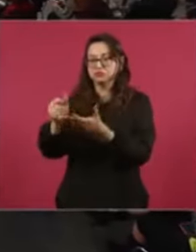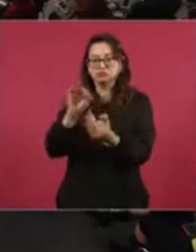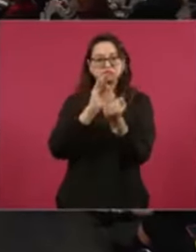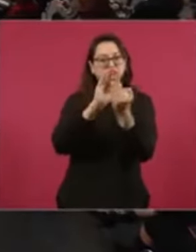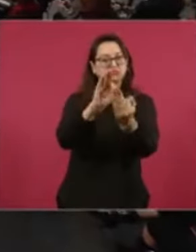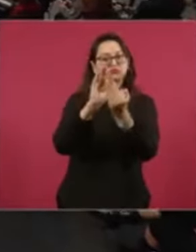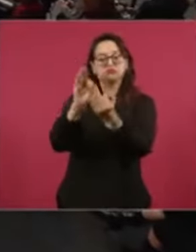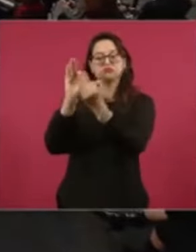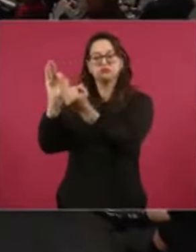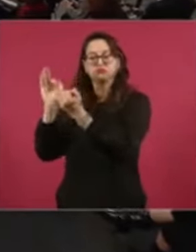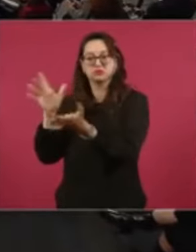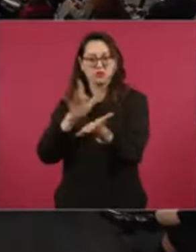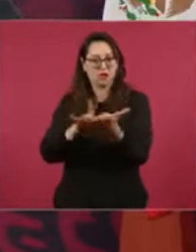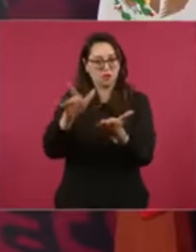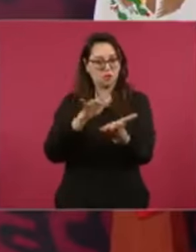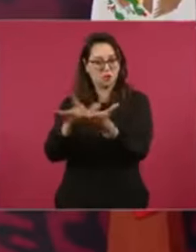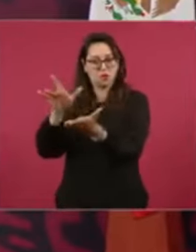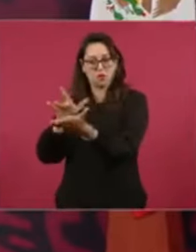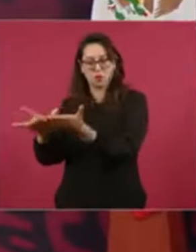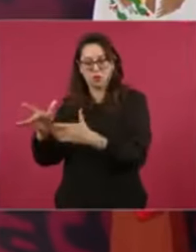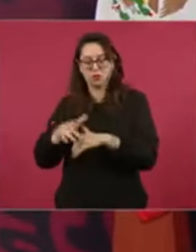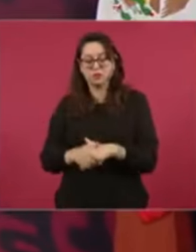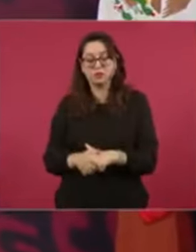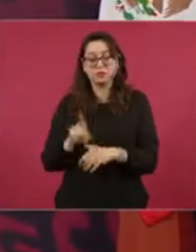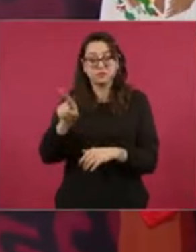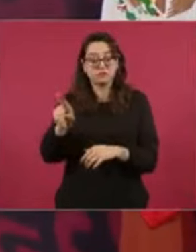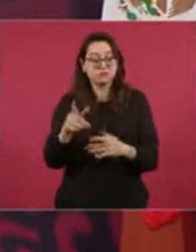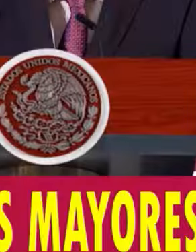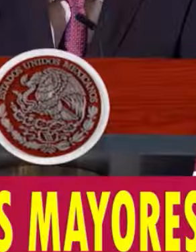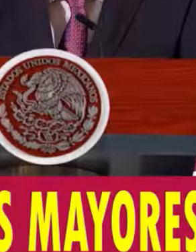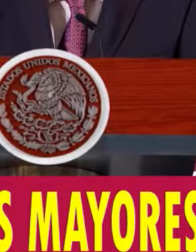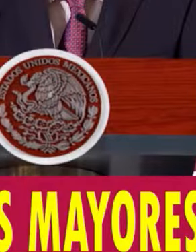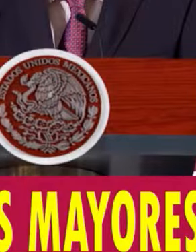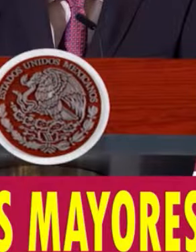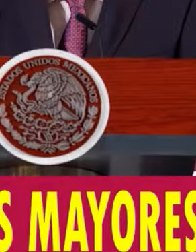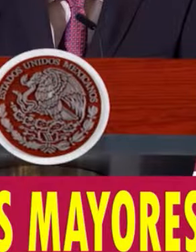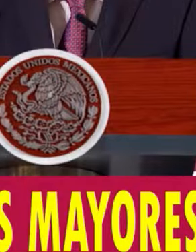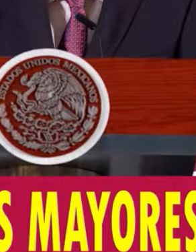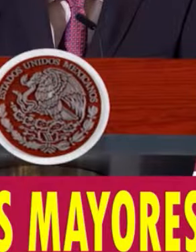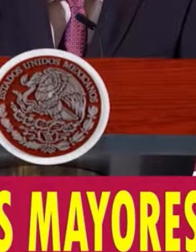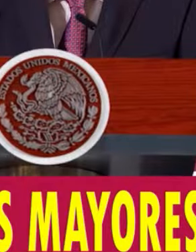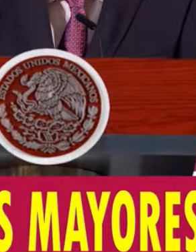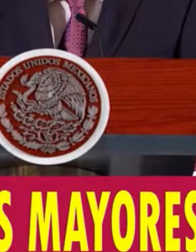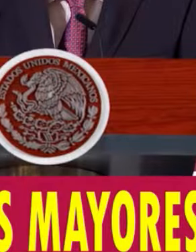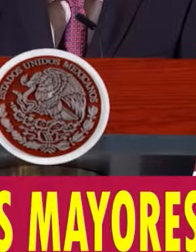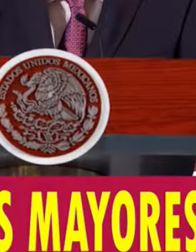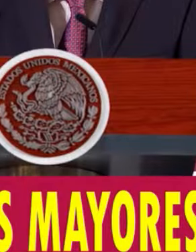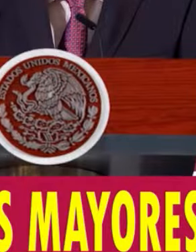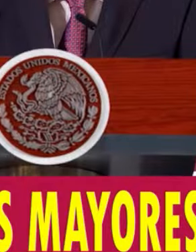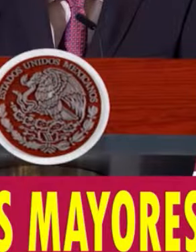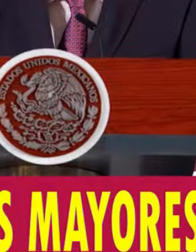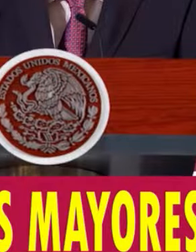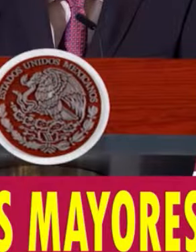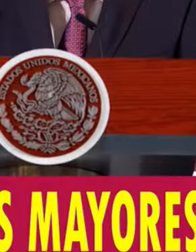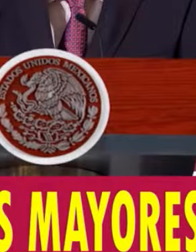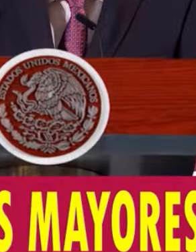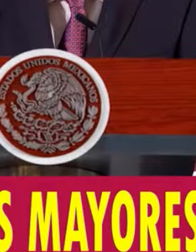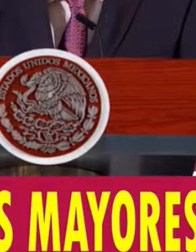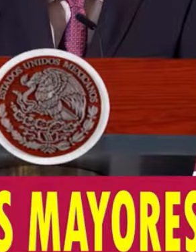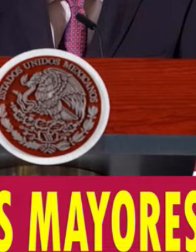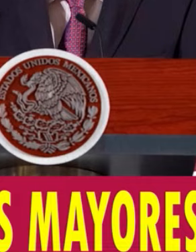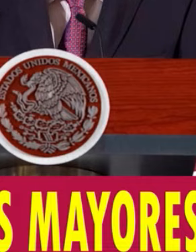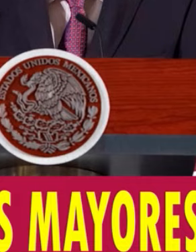siguiente ya están consumiendo. Hola, hola, ¿qué tal mis queridos adultos mayores? Bienvenidos